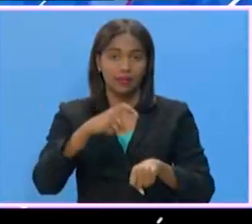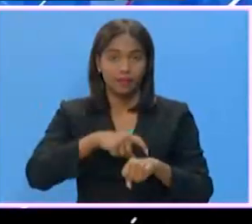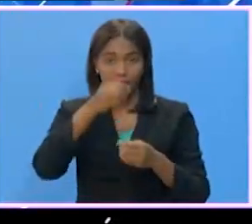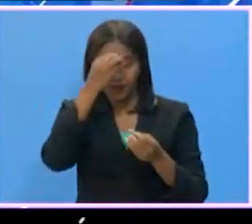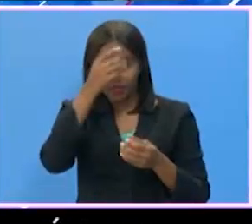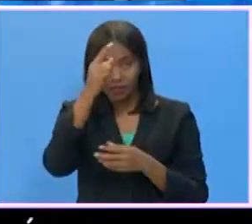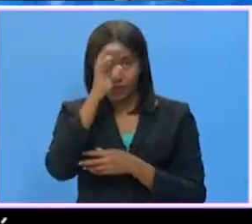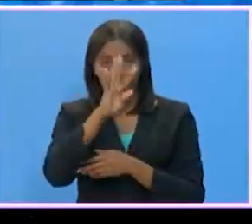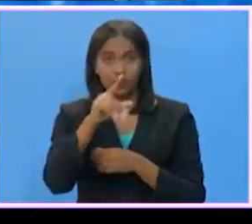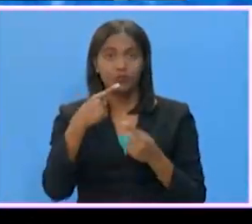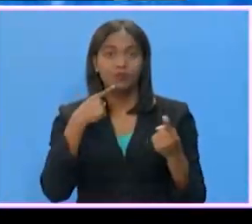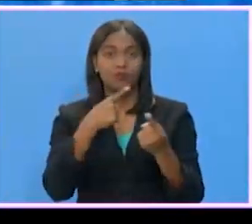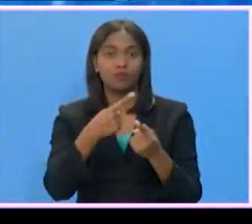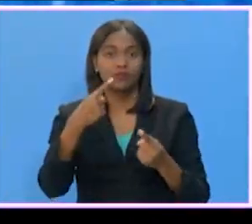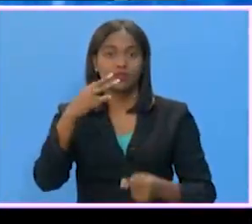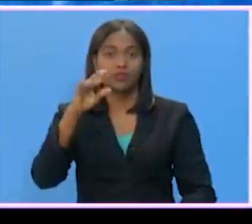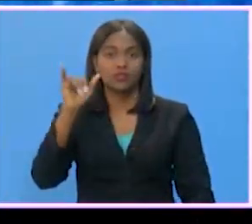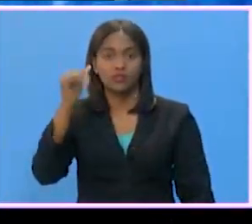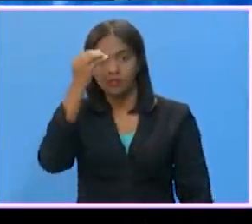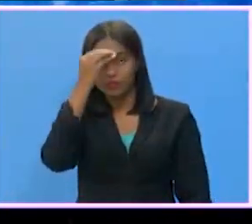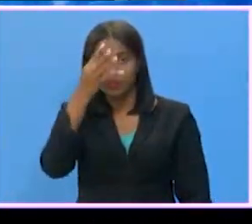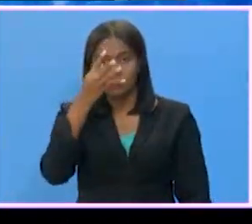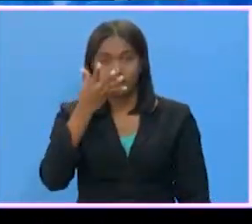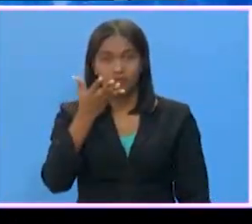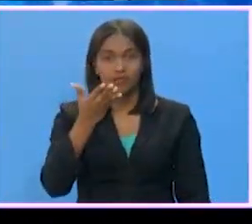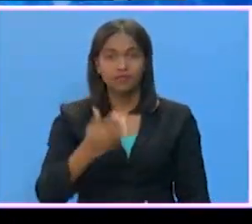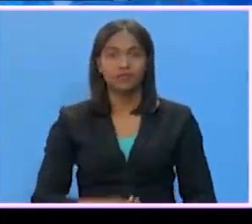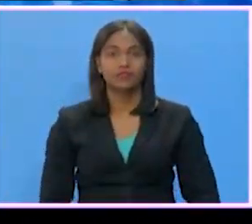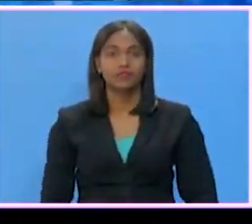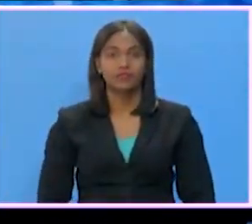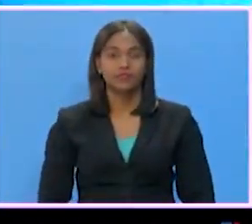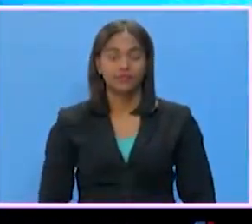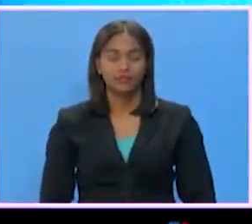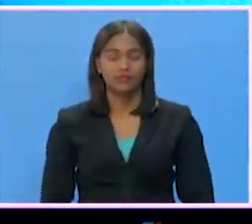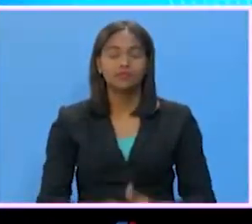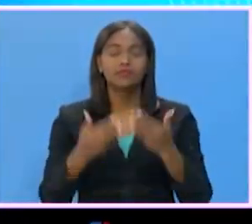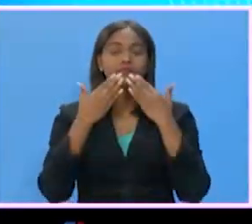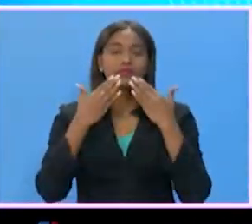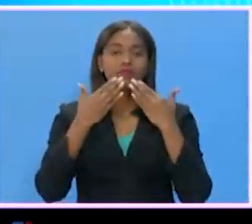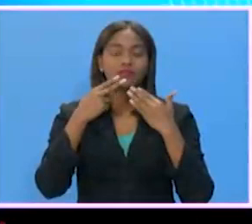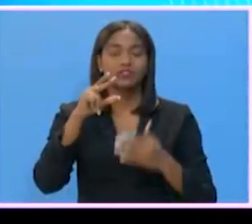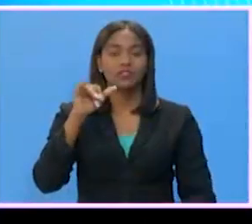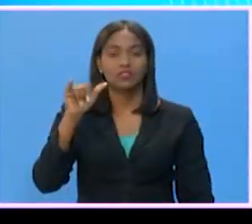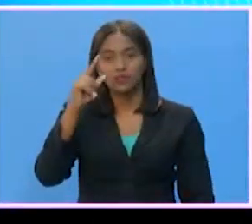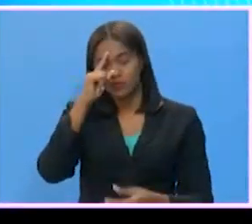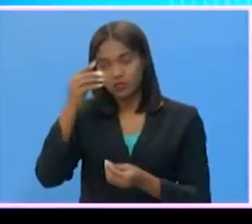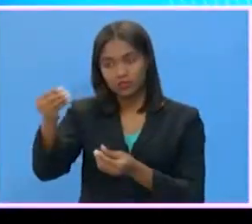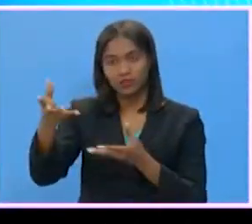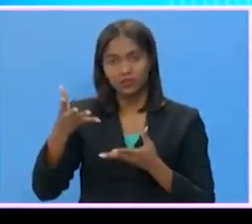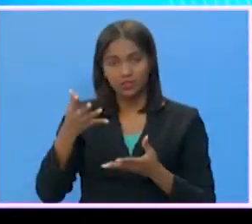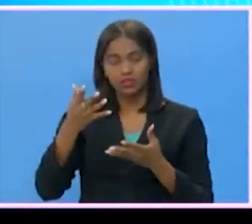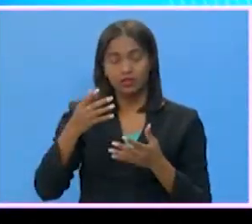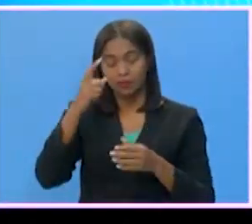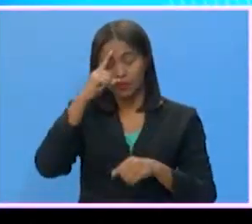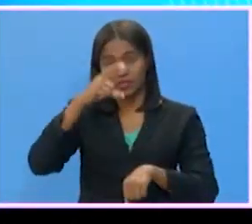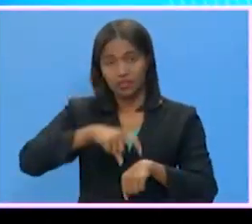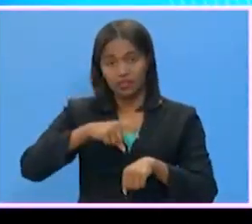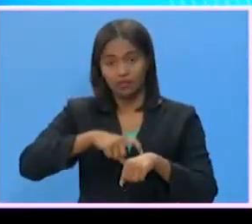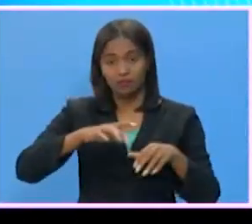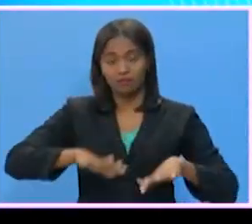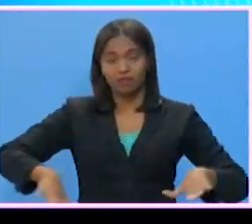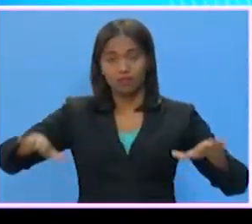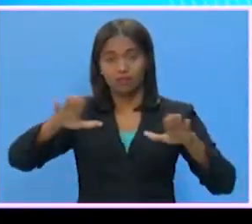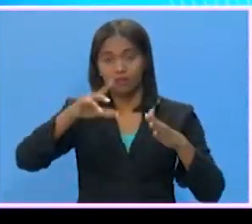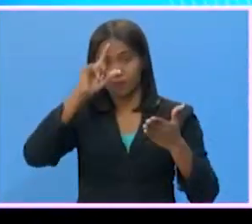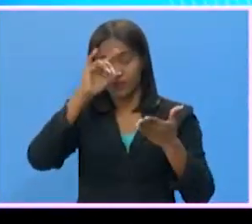para 4RD Noticias. Henry Agramonte le asistió. Gracias, Henry, por esas informaciones del tiempo. Y es que, a